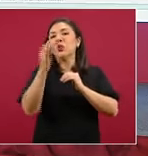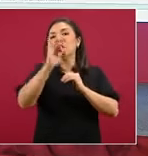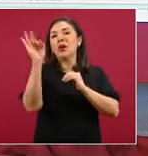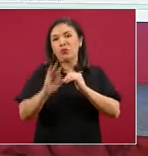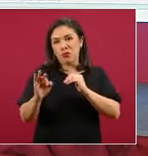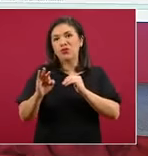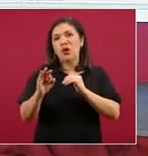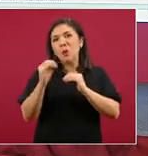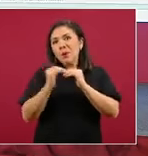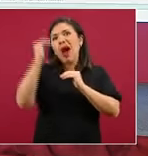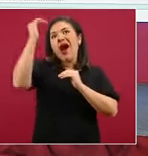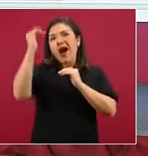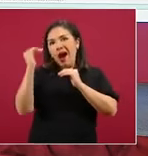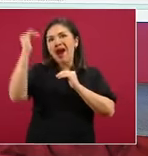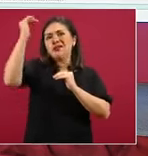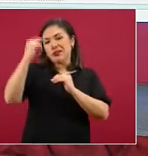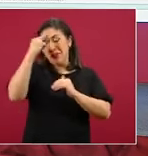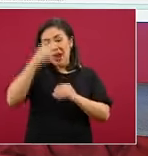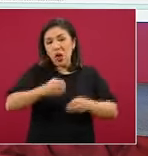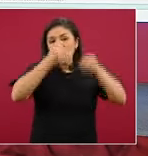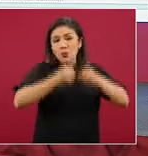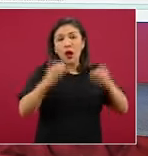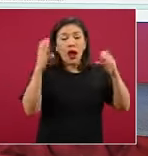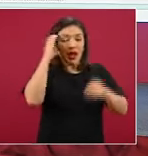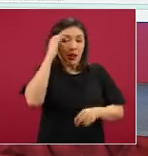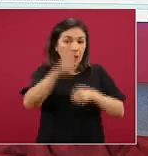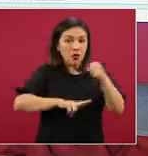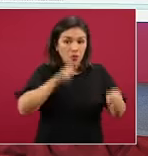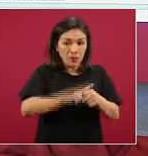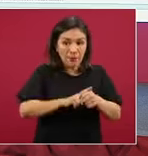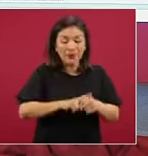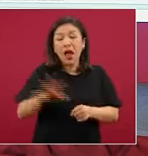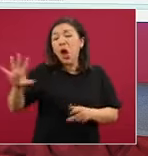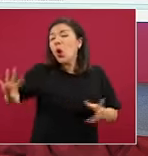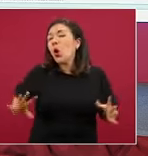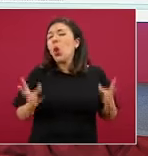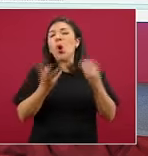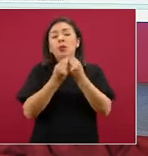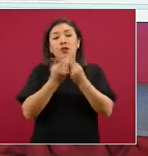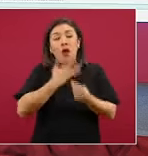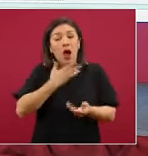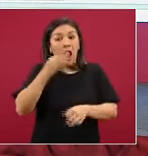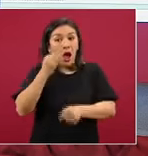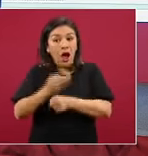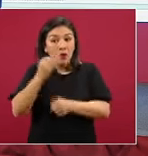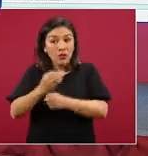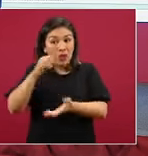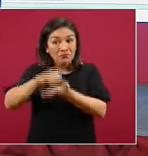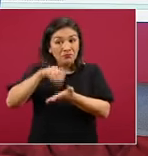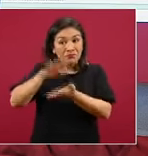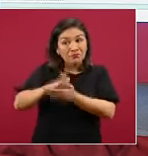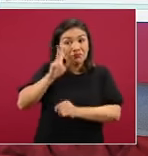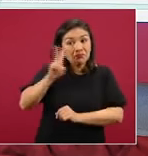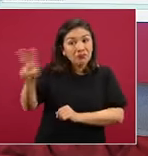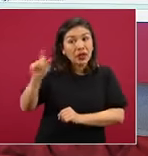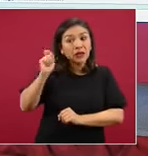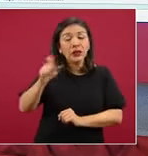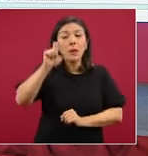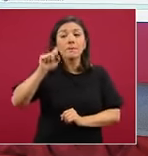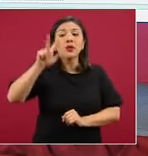o más en su ocupación de camas generales. El total de camas que tenemos actualmente registradas en esta red IDAC